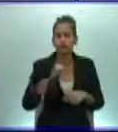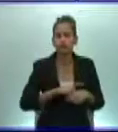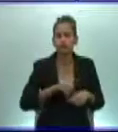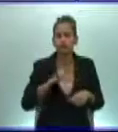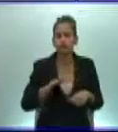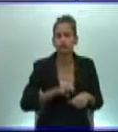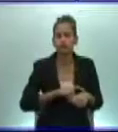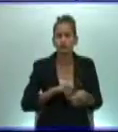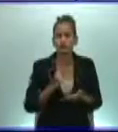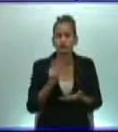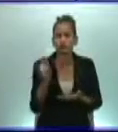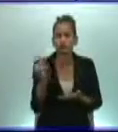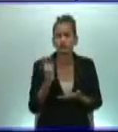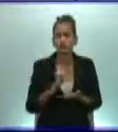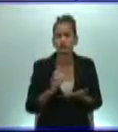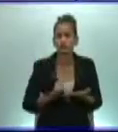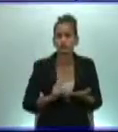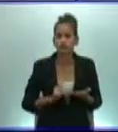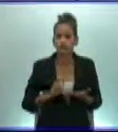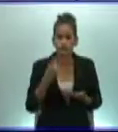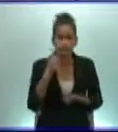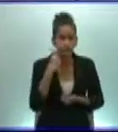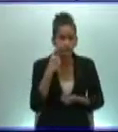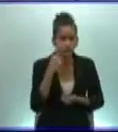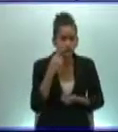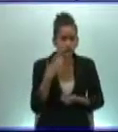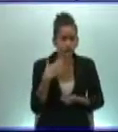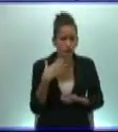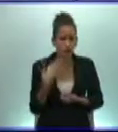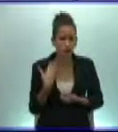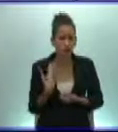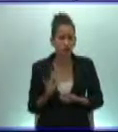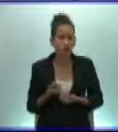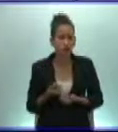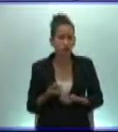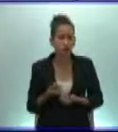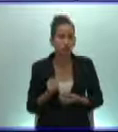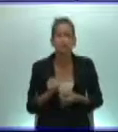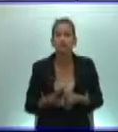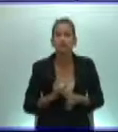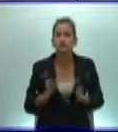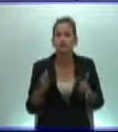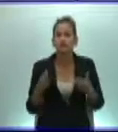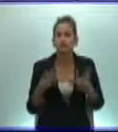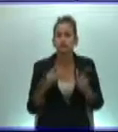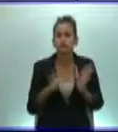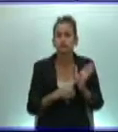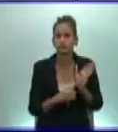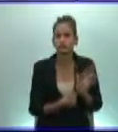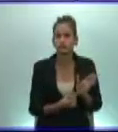para que puedas fijarte bien en cómo se concluye la demostración.